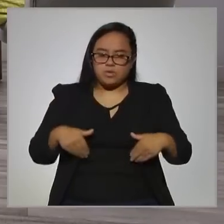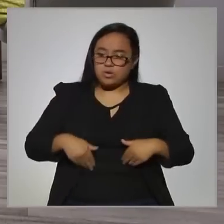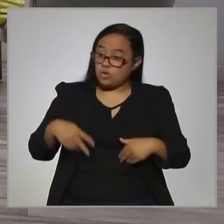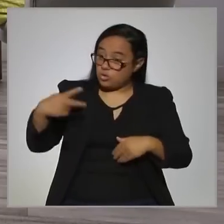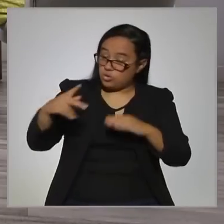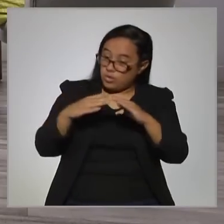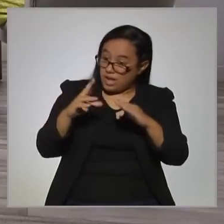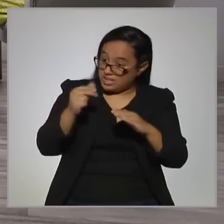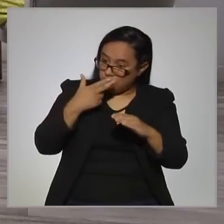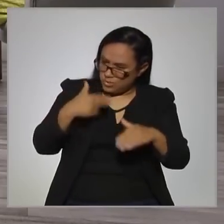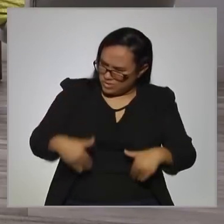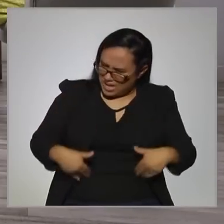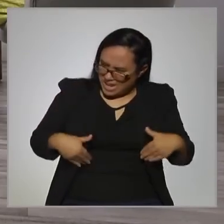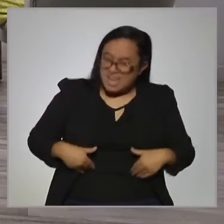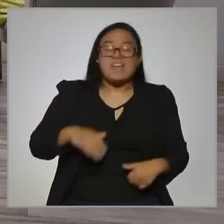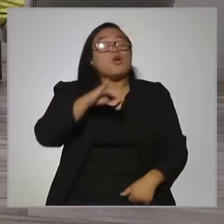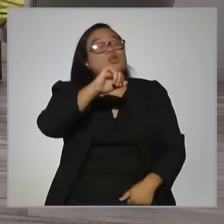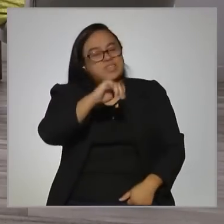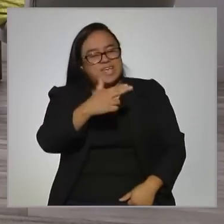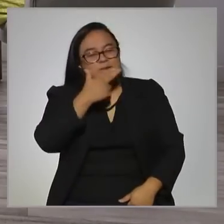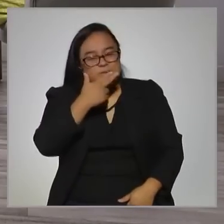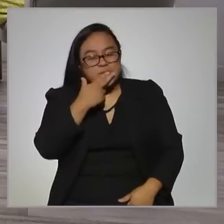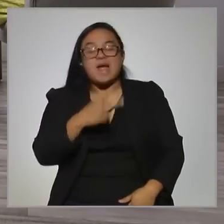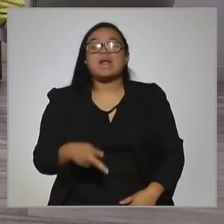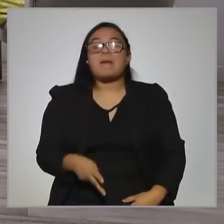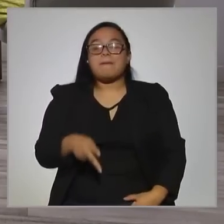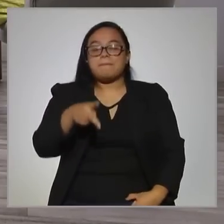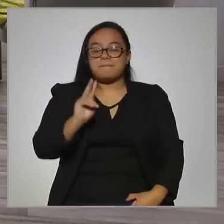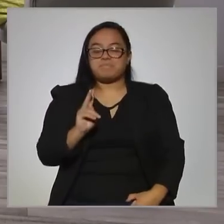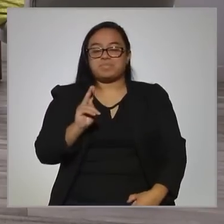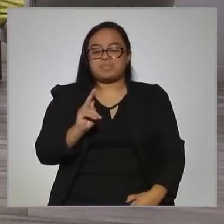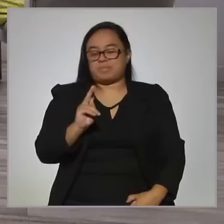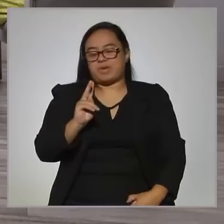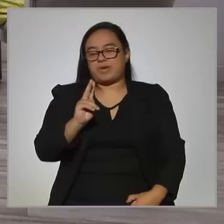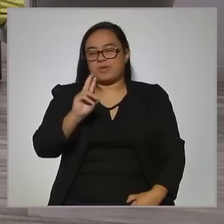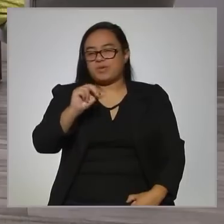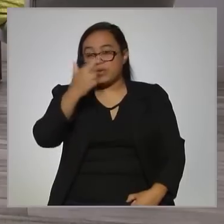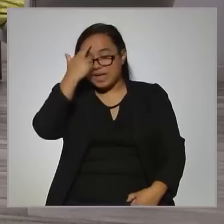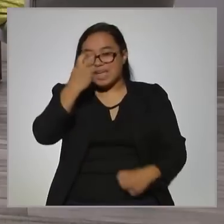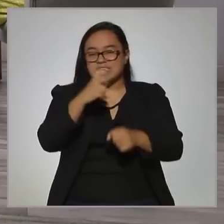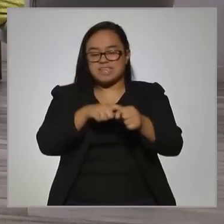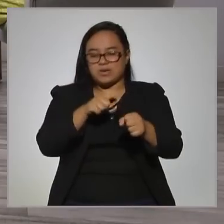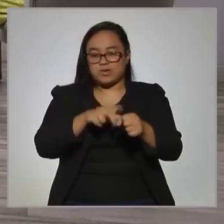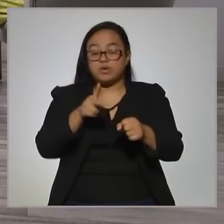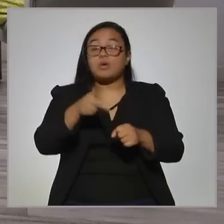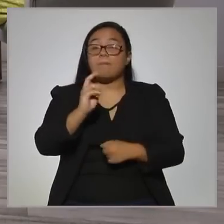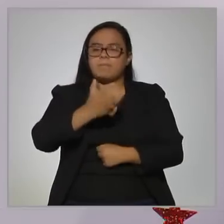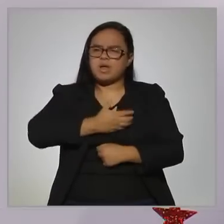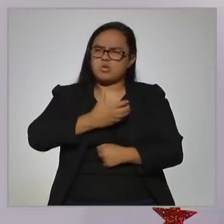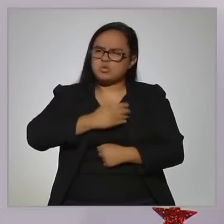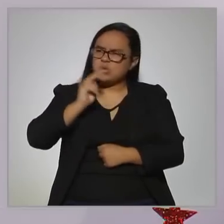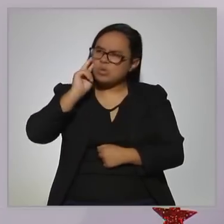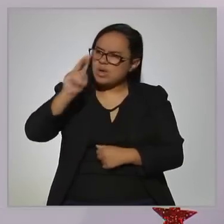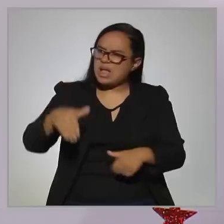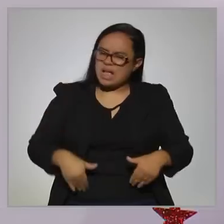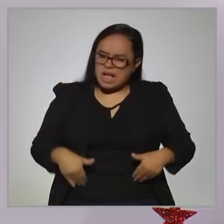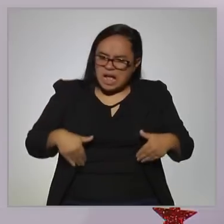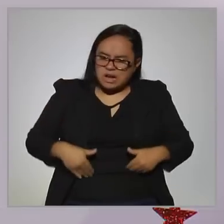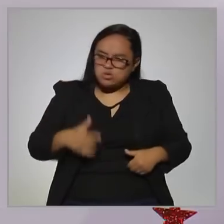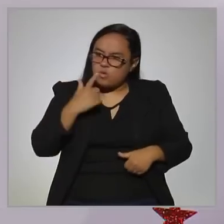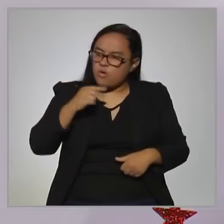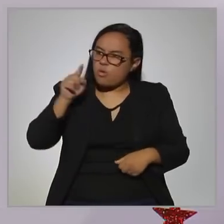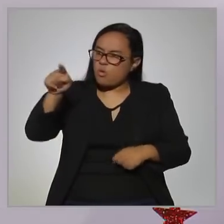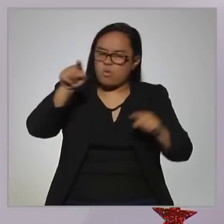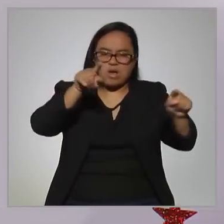En tu no, sí usábamos, pero que yo me acuerde, no, pero ahora, sobre todo en el centro histórico, uno ve los calzones rojos por todos